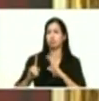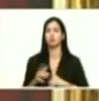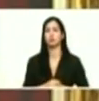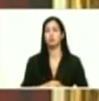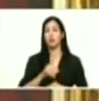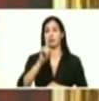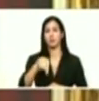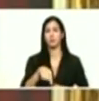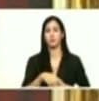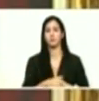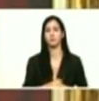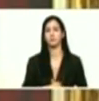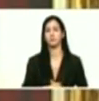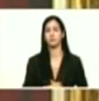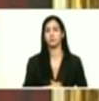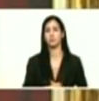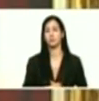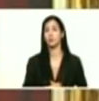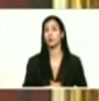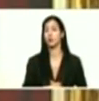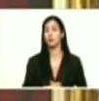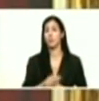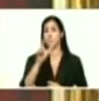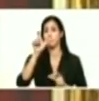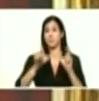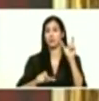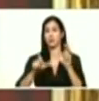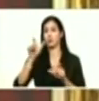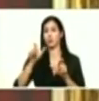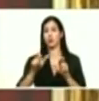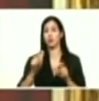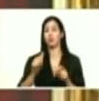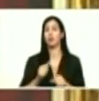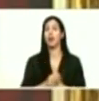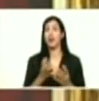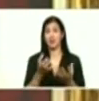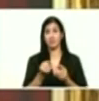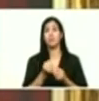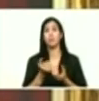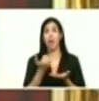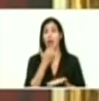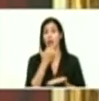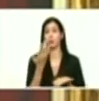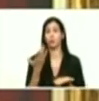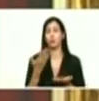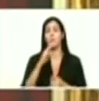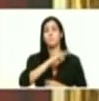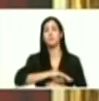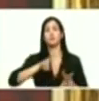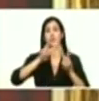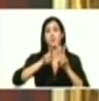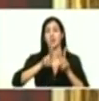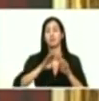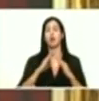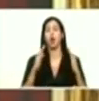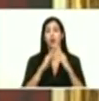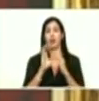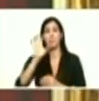además bueno de los beneficiarios de estos hogares de la patria de la gran misión vivienda venezuela que son unos miles